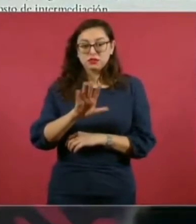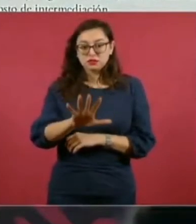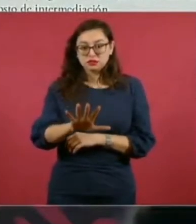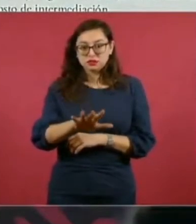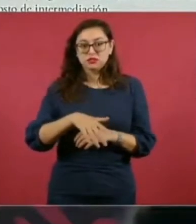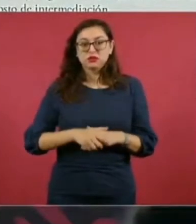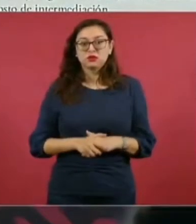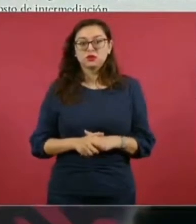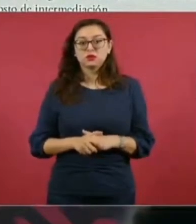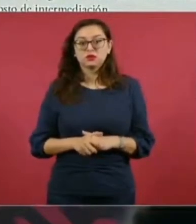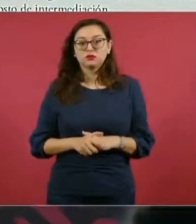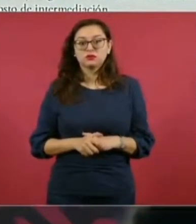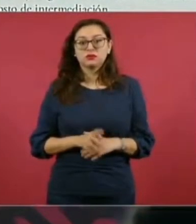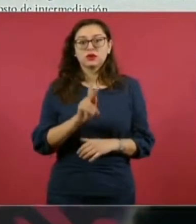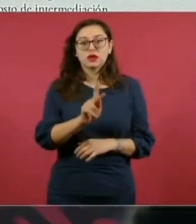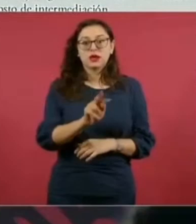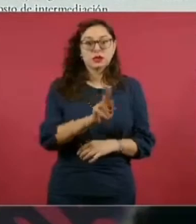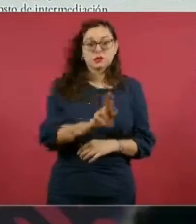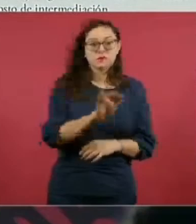la mayoría del PRI,